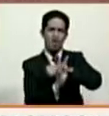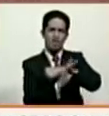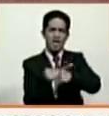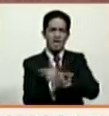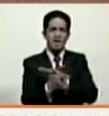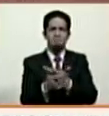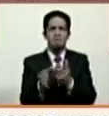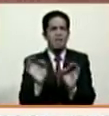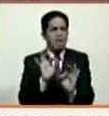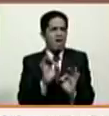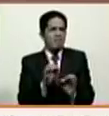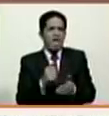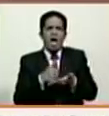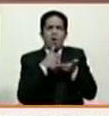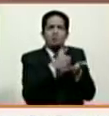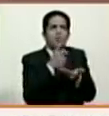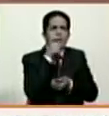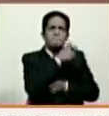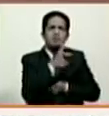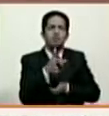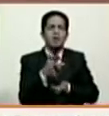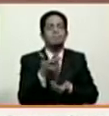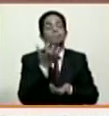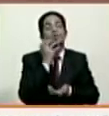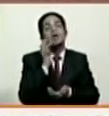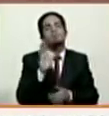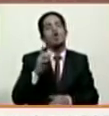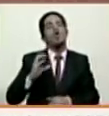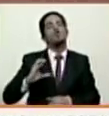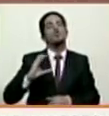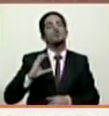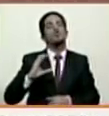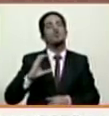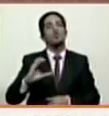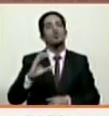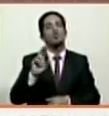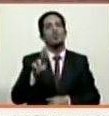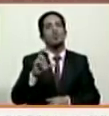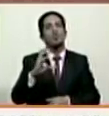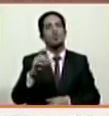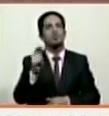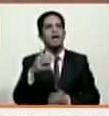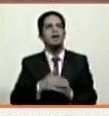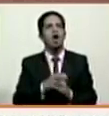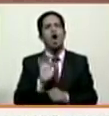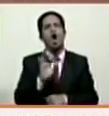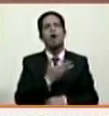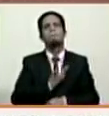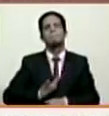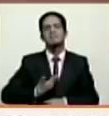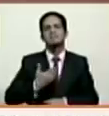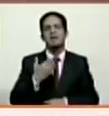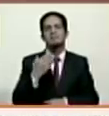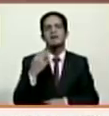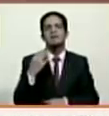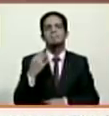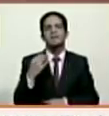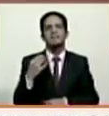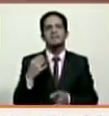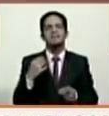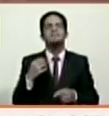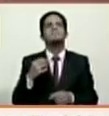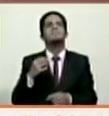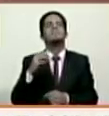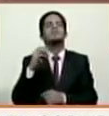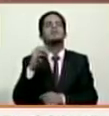nadie atiende al pueblo de Cúcuta, por ejemplo. No hay Iván Duque que diga algo sobre las